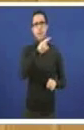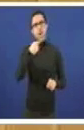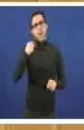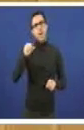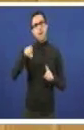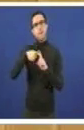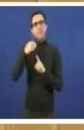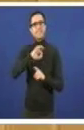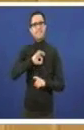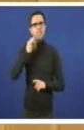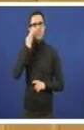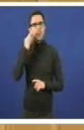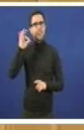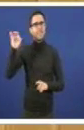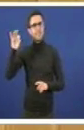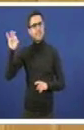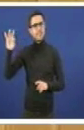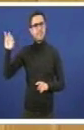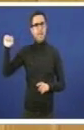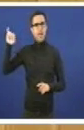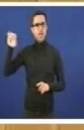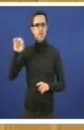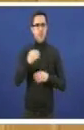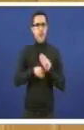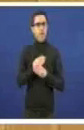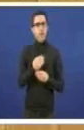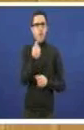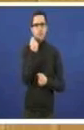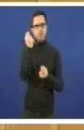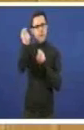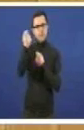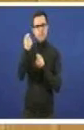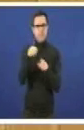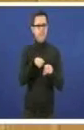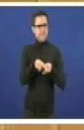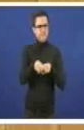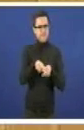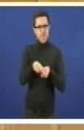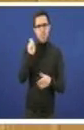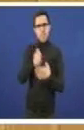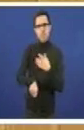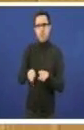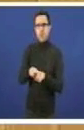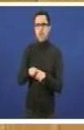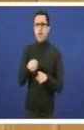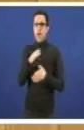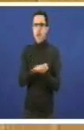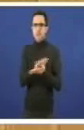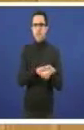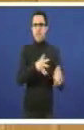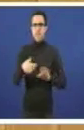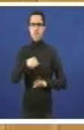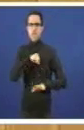crítica da xestión das escolas infantis por parte da xunta de Galicia e falaban de privatización despois de que esta